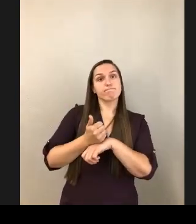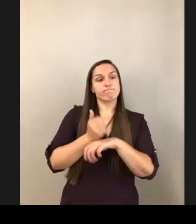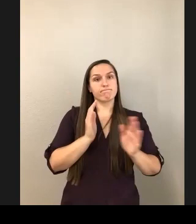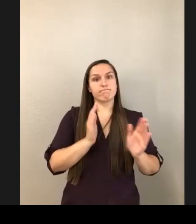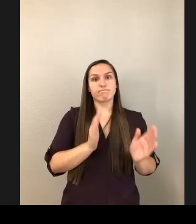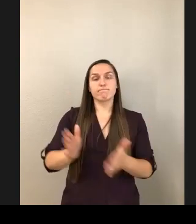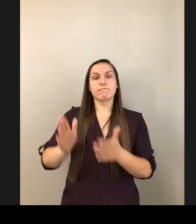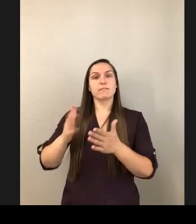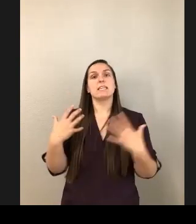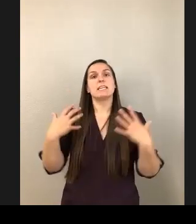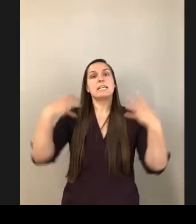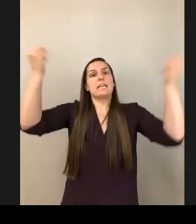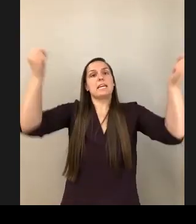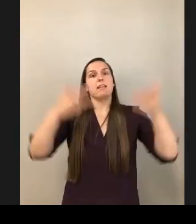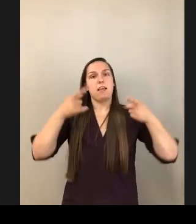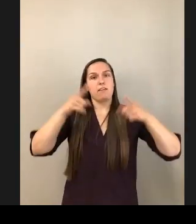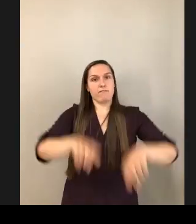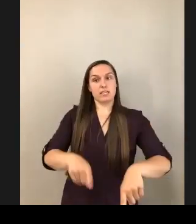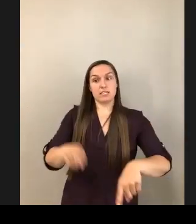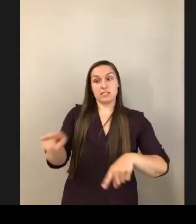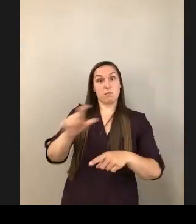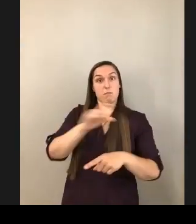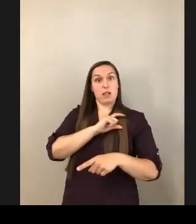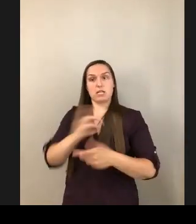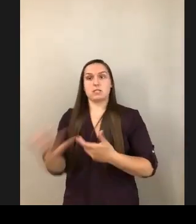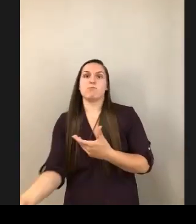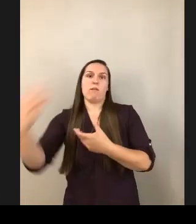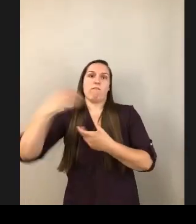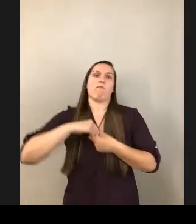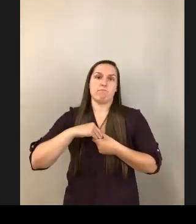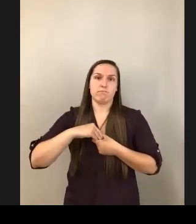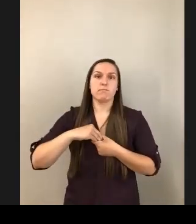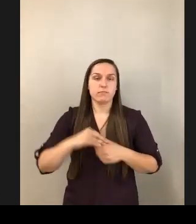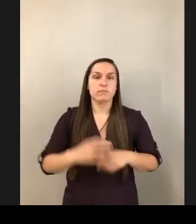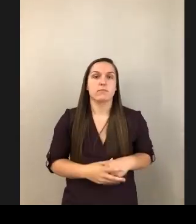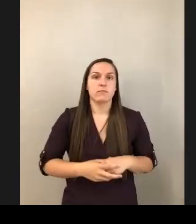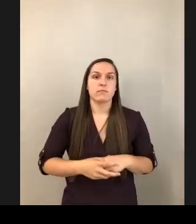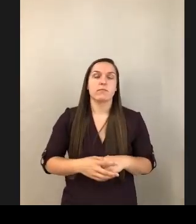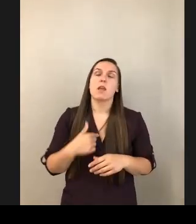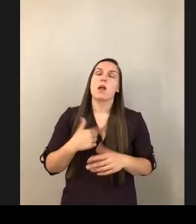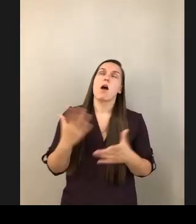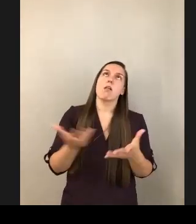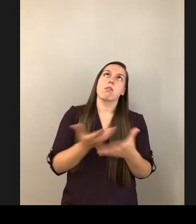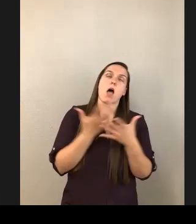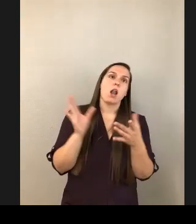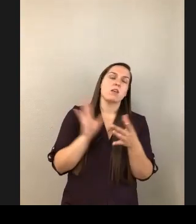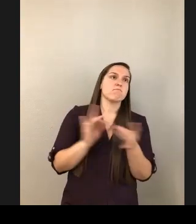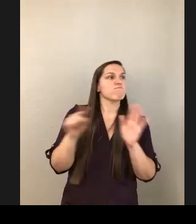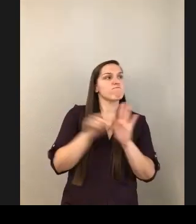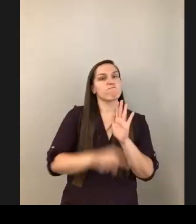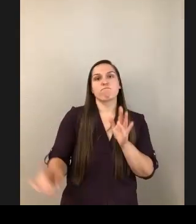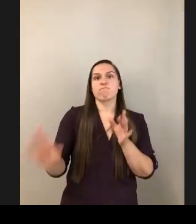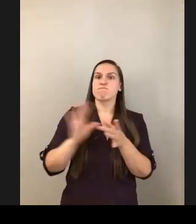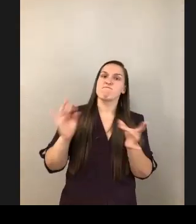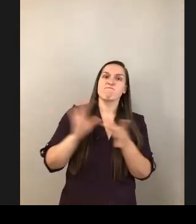asesinado en Tennessee. Y ahí tenemos que hacer que la policía participe,